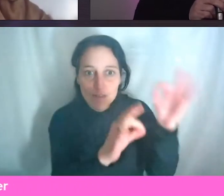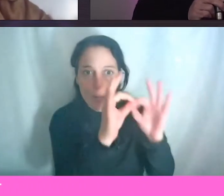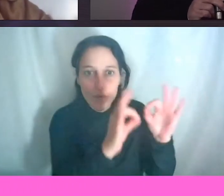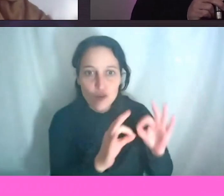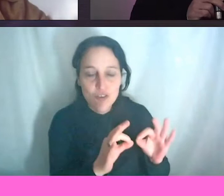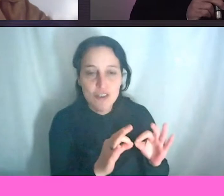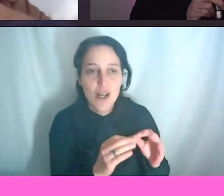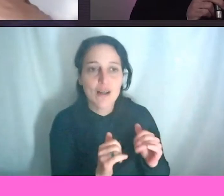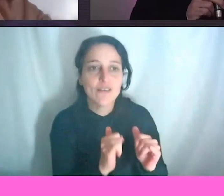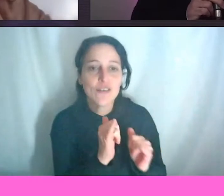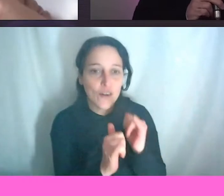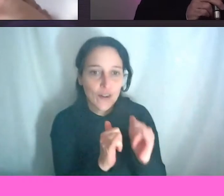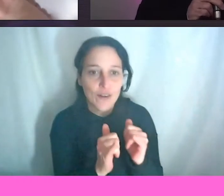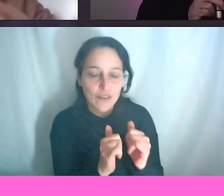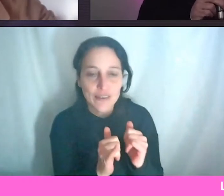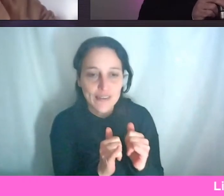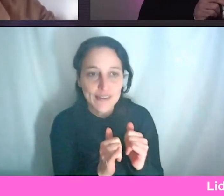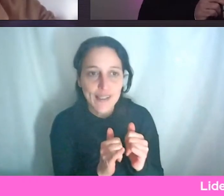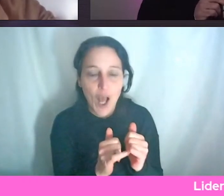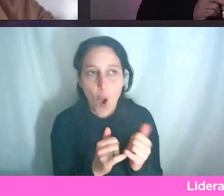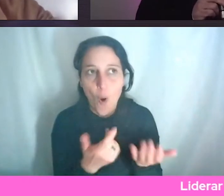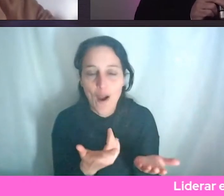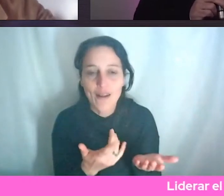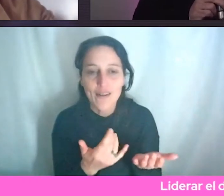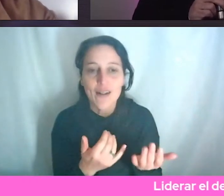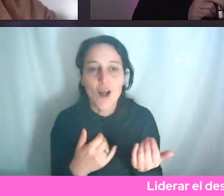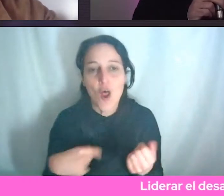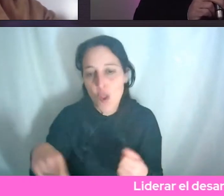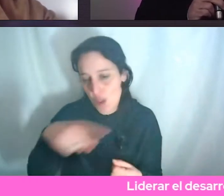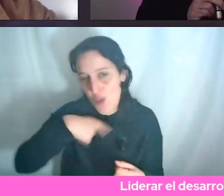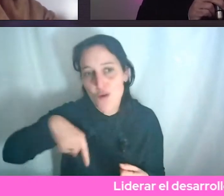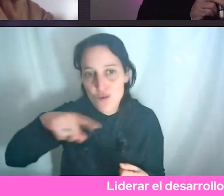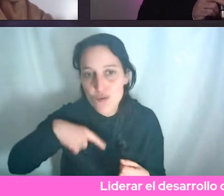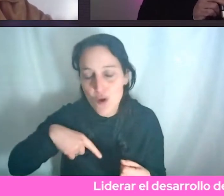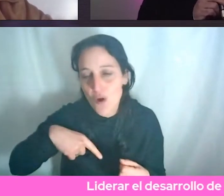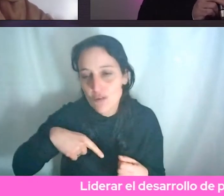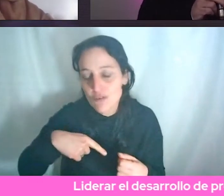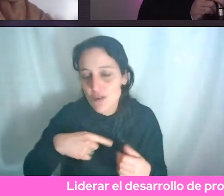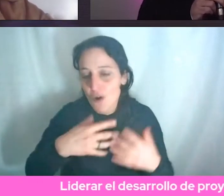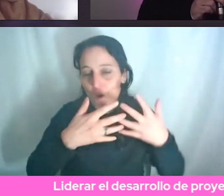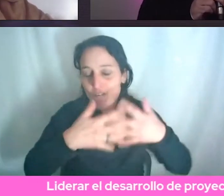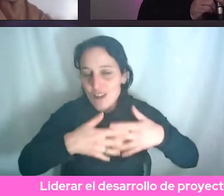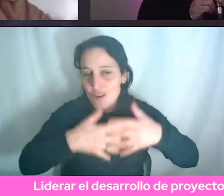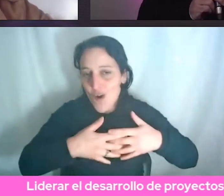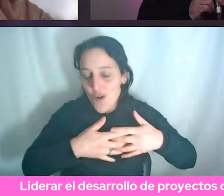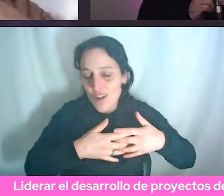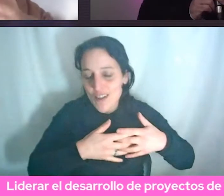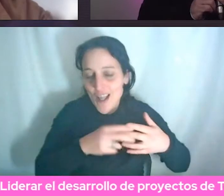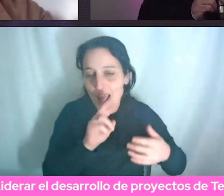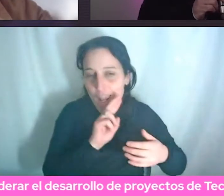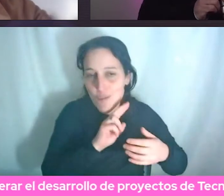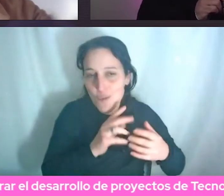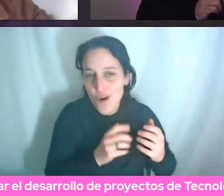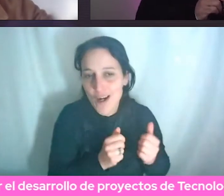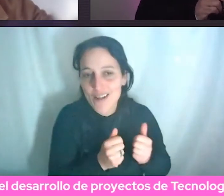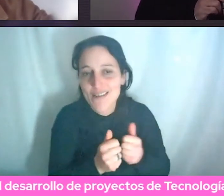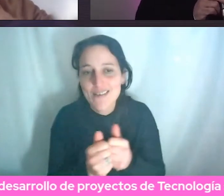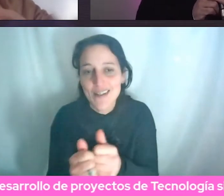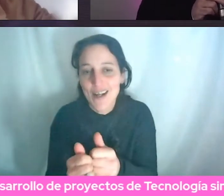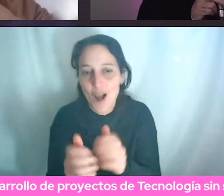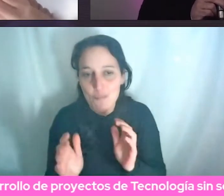escuela de programación, entonces nosotros acercamos la tecnología a las mujeres que estudian con nosotros, pero también haciendo énfasis en